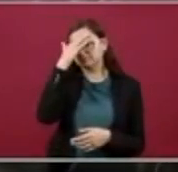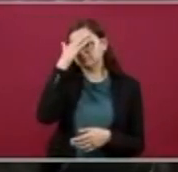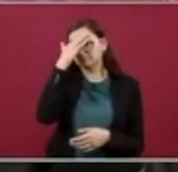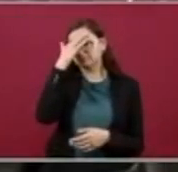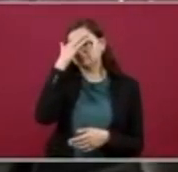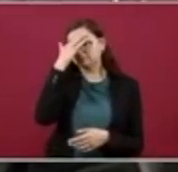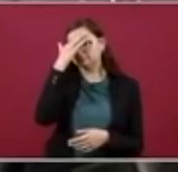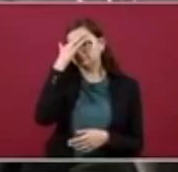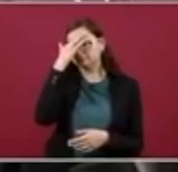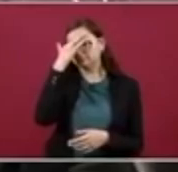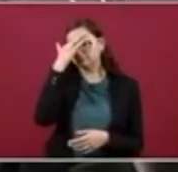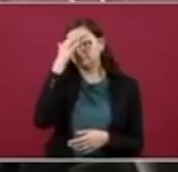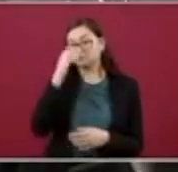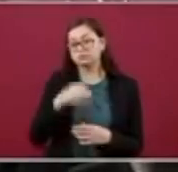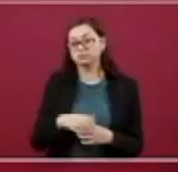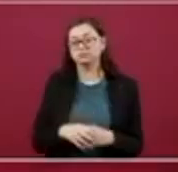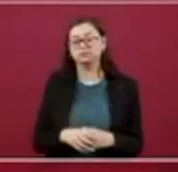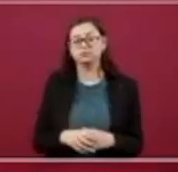de